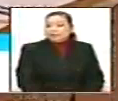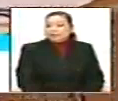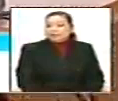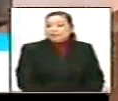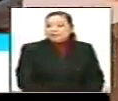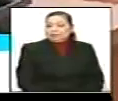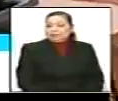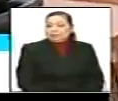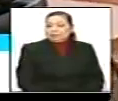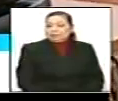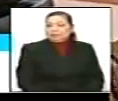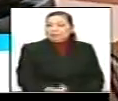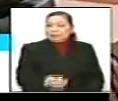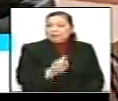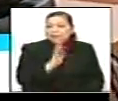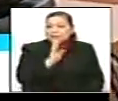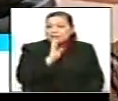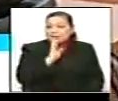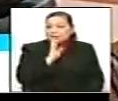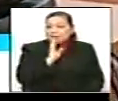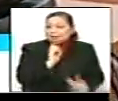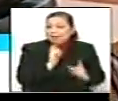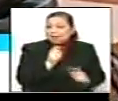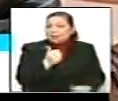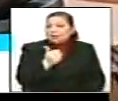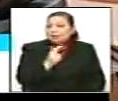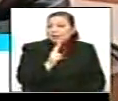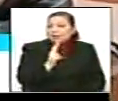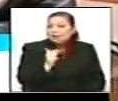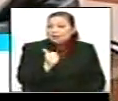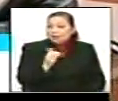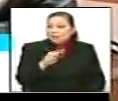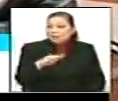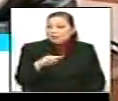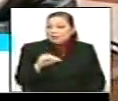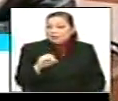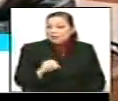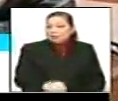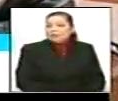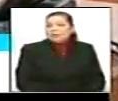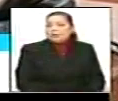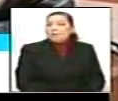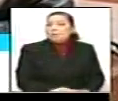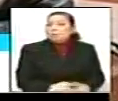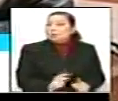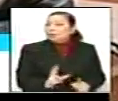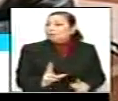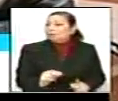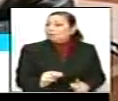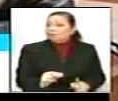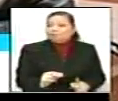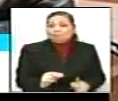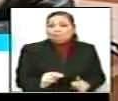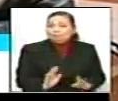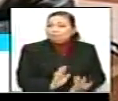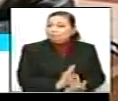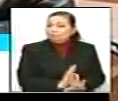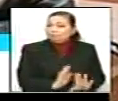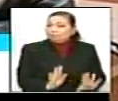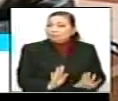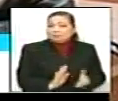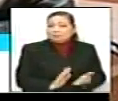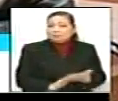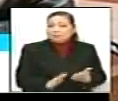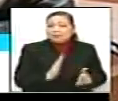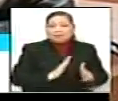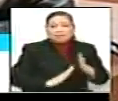usted, lo que acaba de decir la congresista Aramayo es verdad, pero en ningún momento la Autodema ha autorizado,